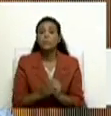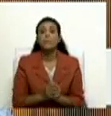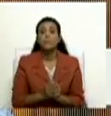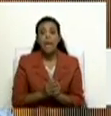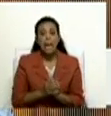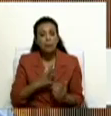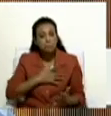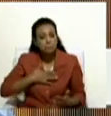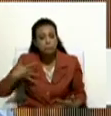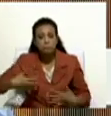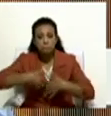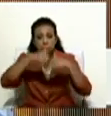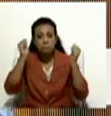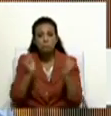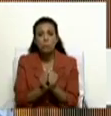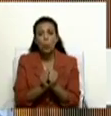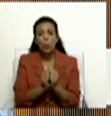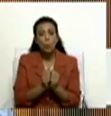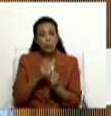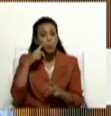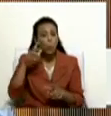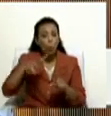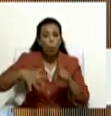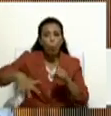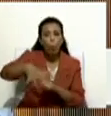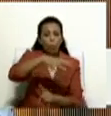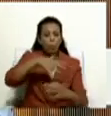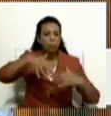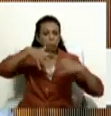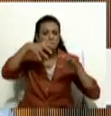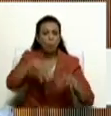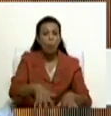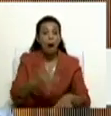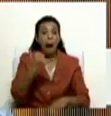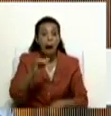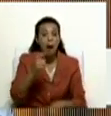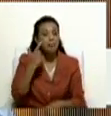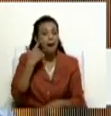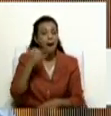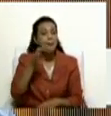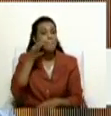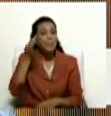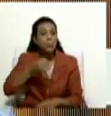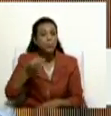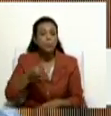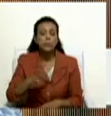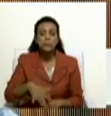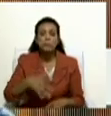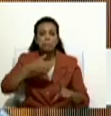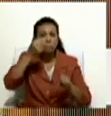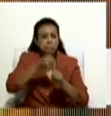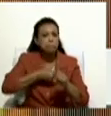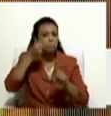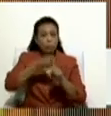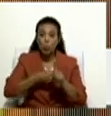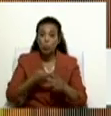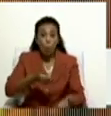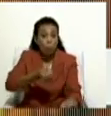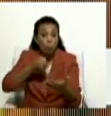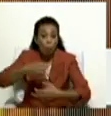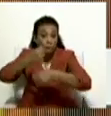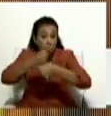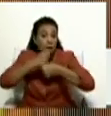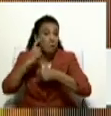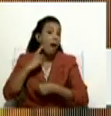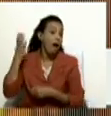el espíritu de lucha contra los factores hegemónicos aún permanece patente librándose batallas no como la de aquellos